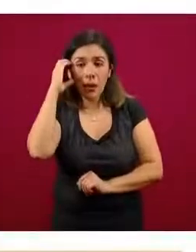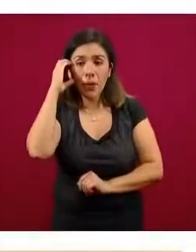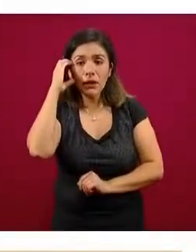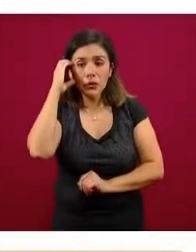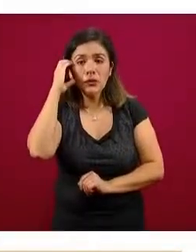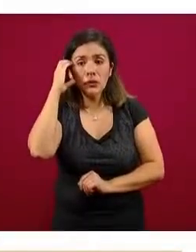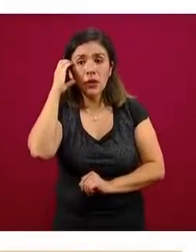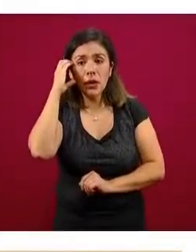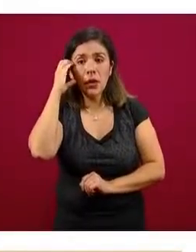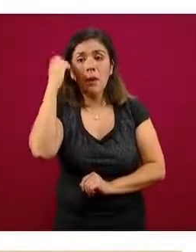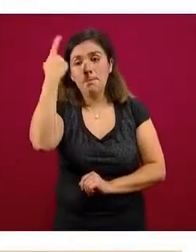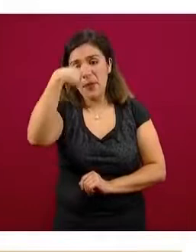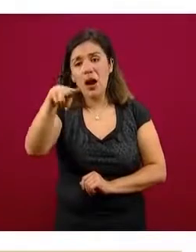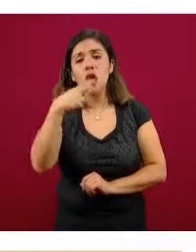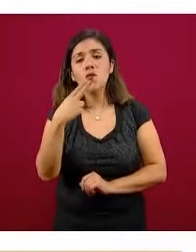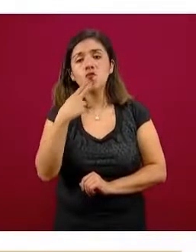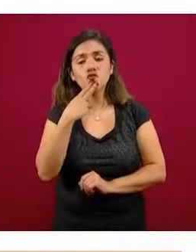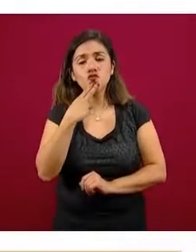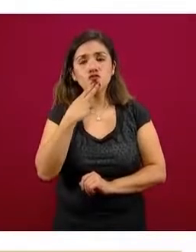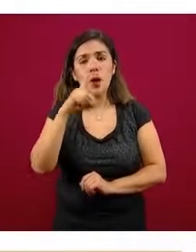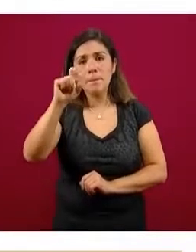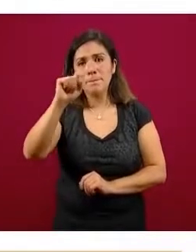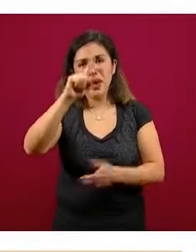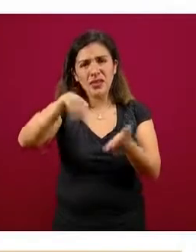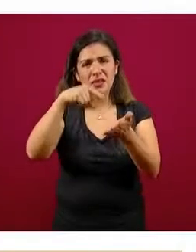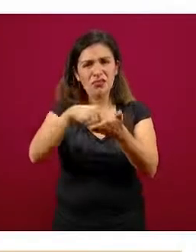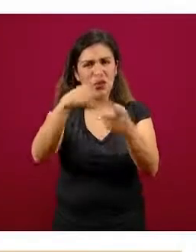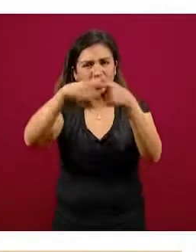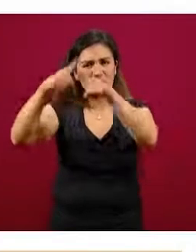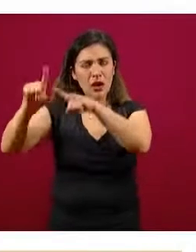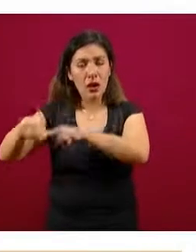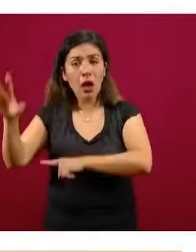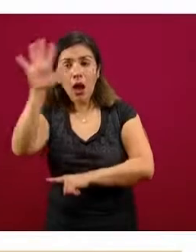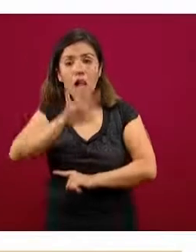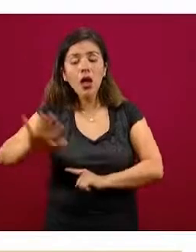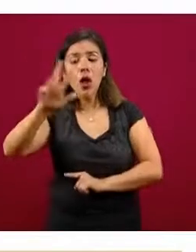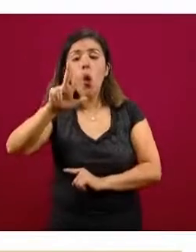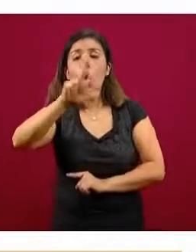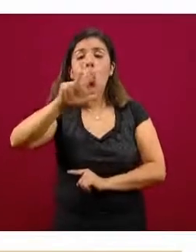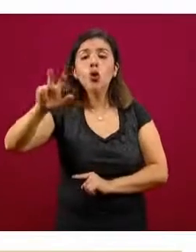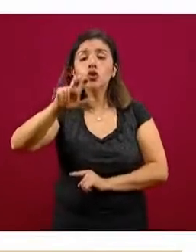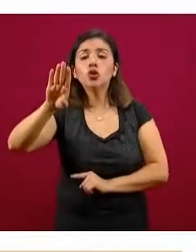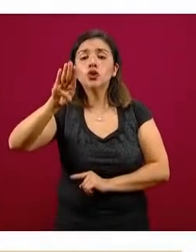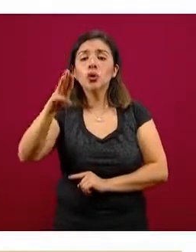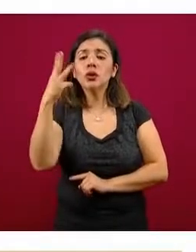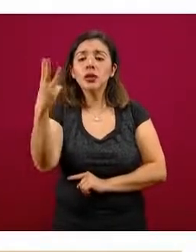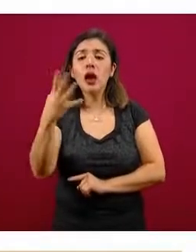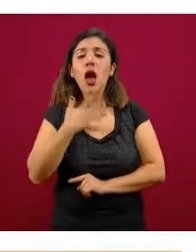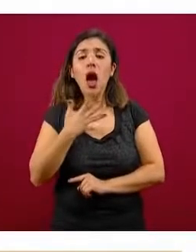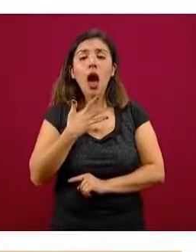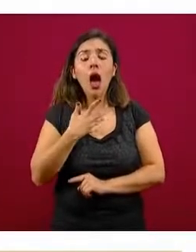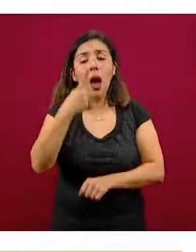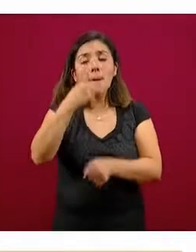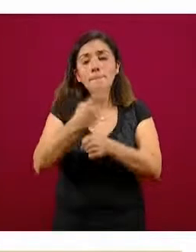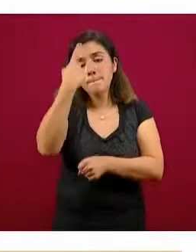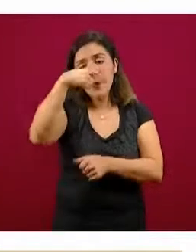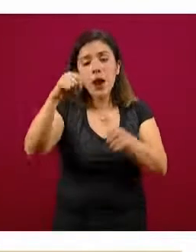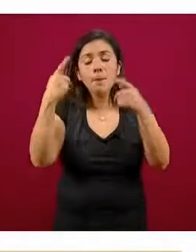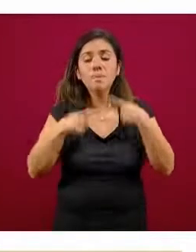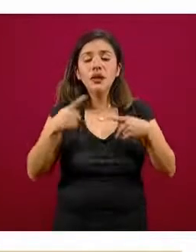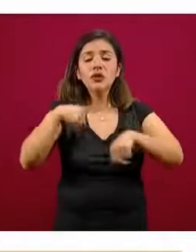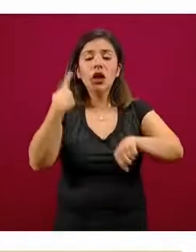en las 20 representaciones, de las cuales 893 las destinamos a pacientes